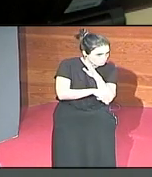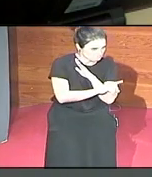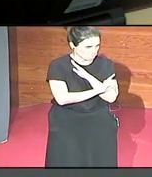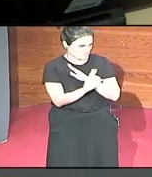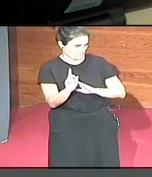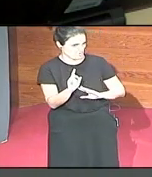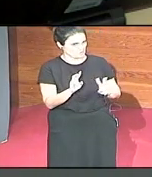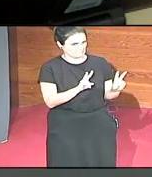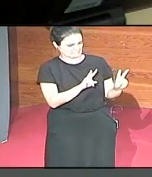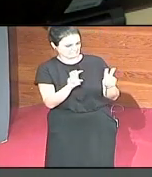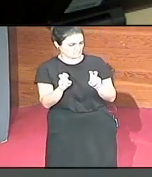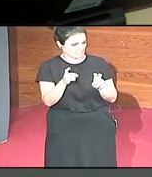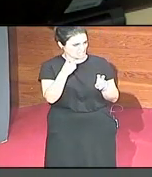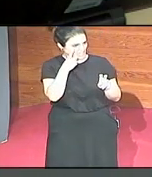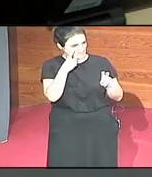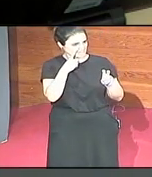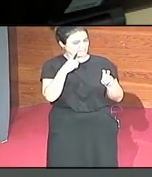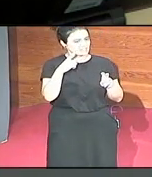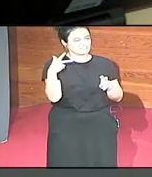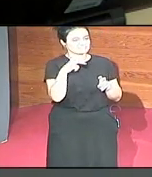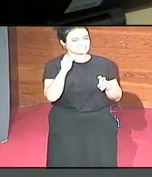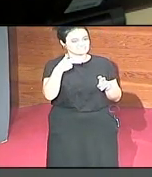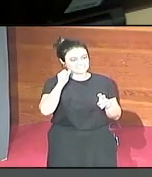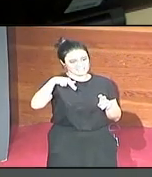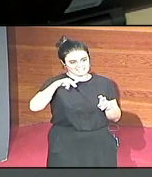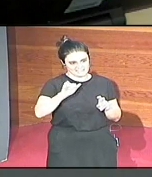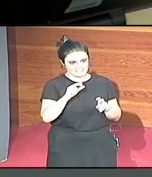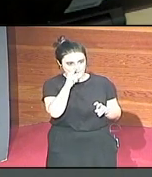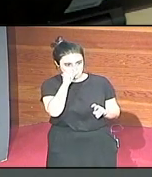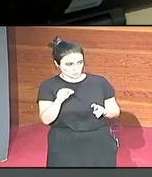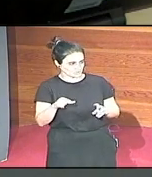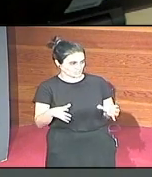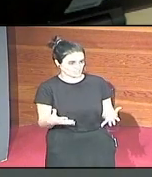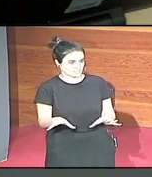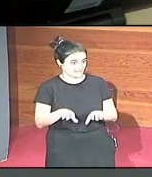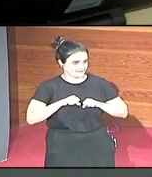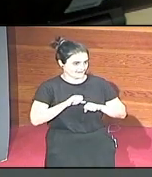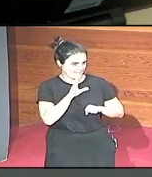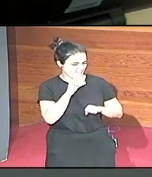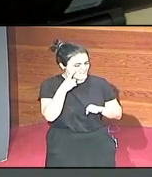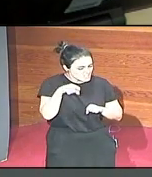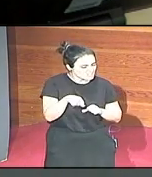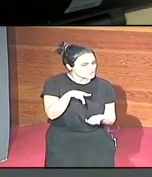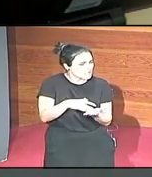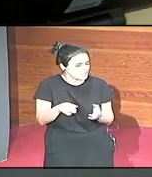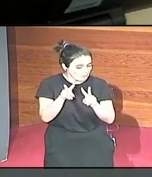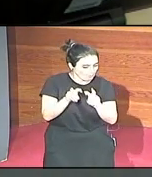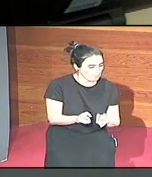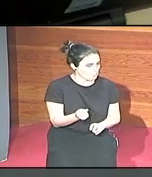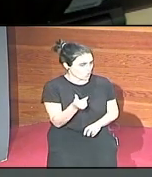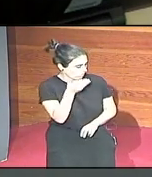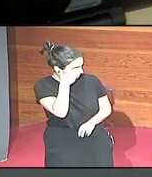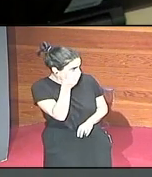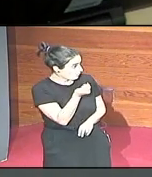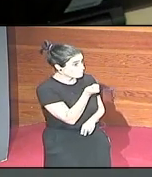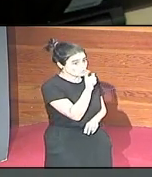que estaba ocurriendo en Chechenia bajo Putin. Es más, la preocupación de no